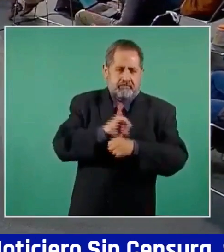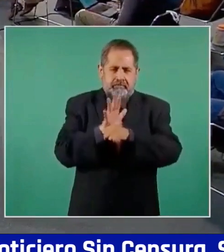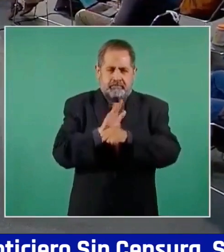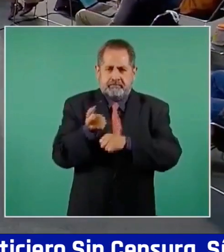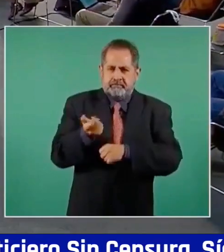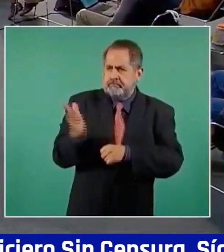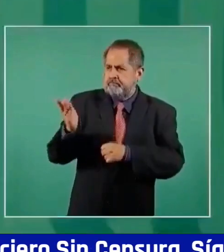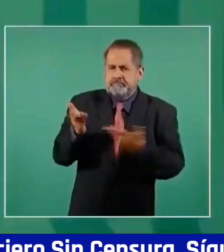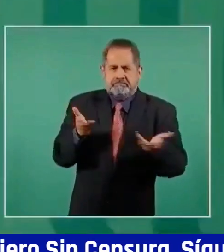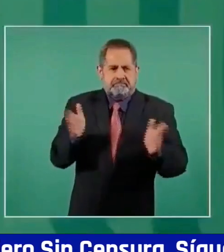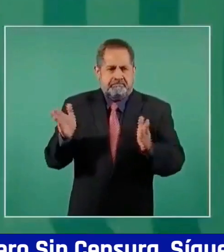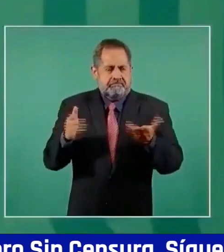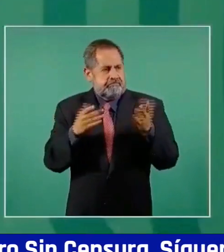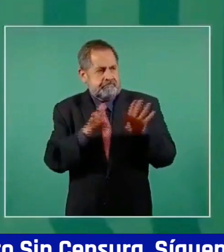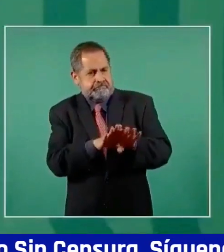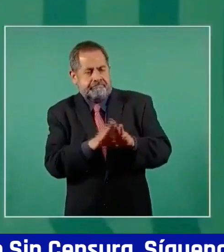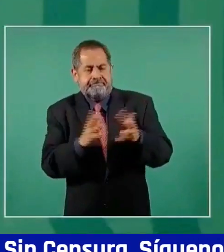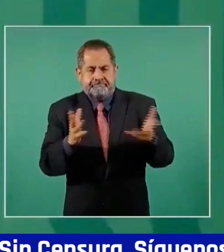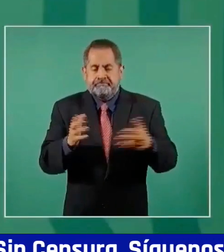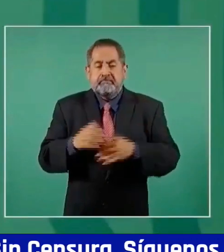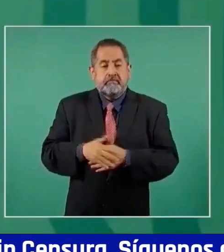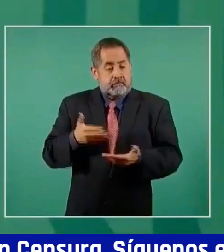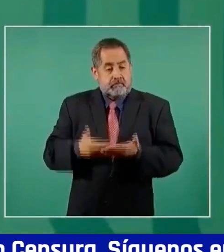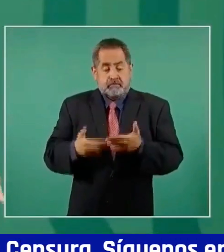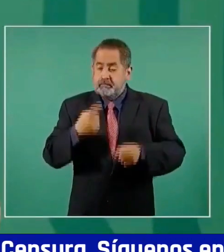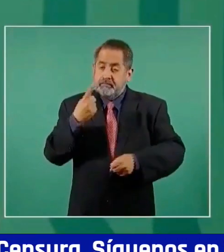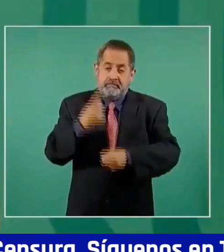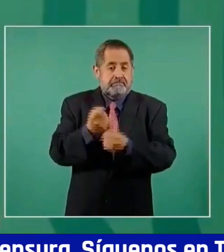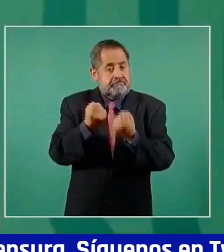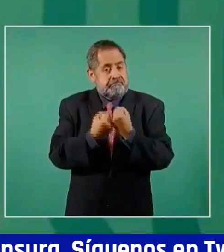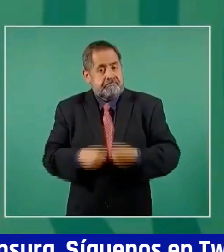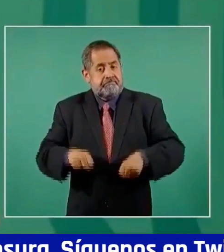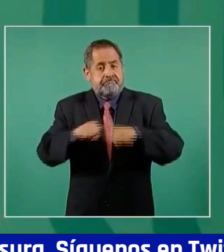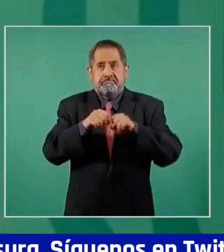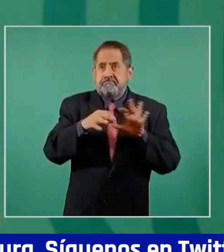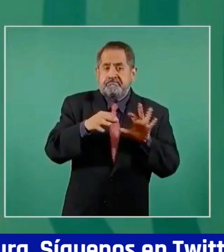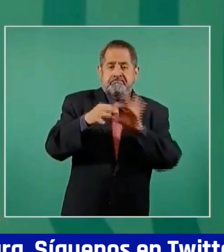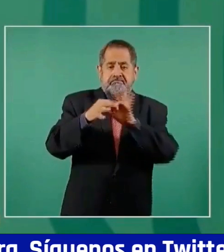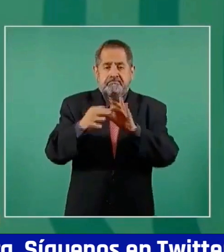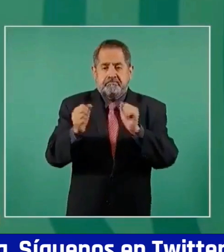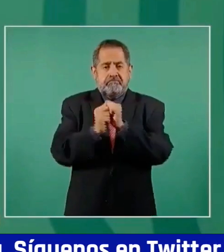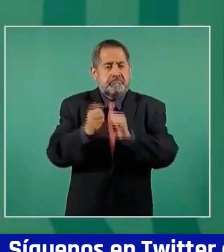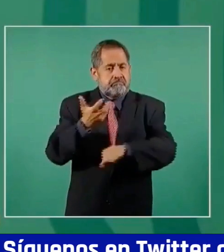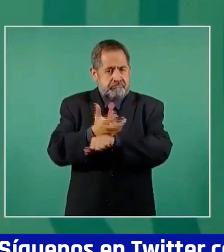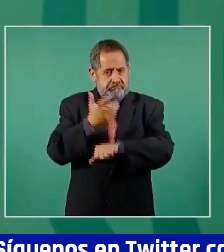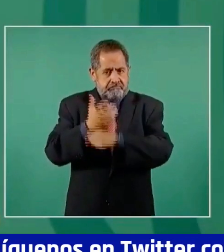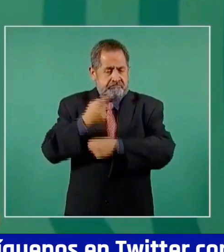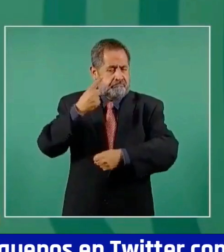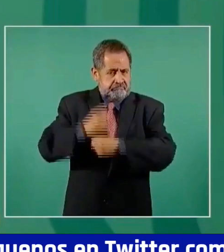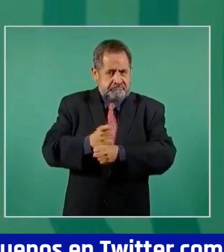pandemia. Somos el principal socio comercial de Estados Unidos.